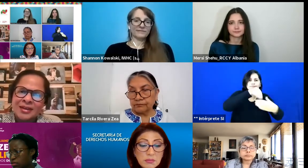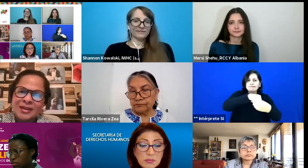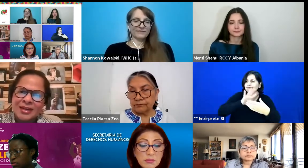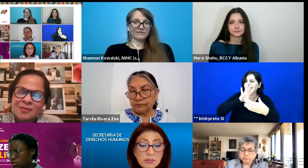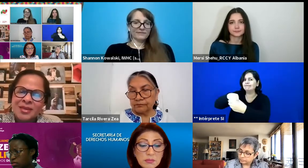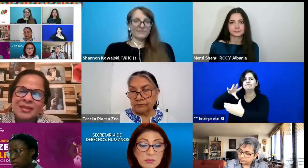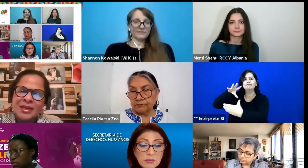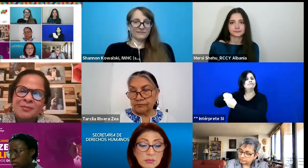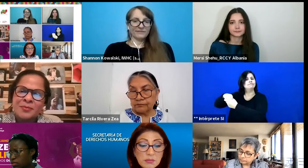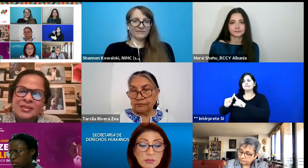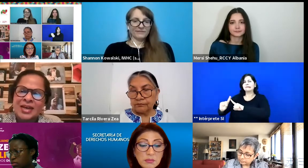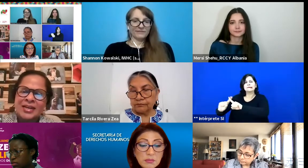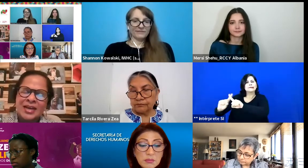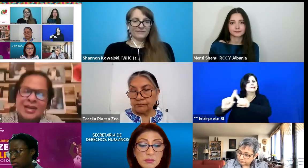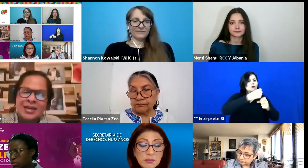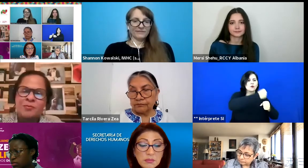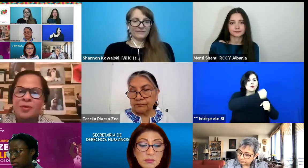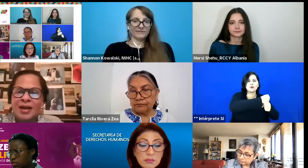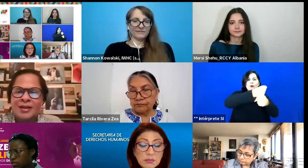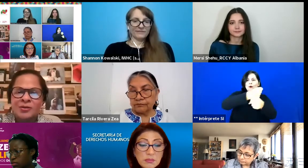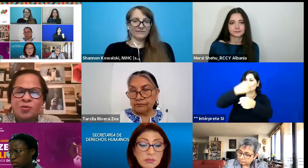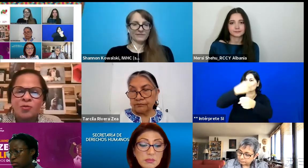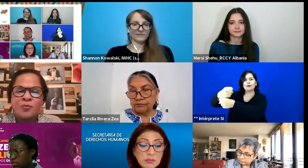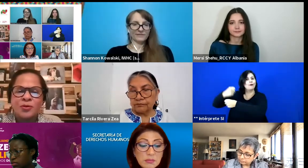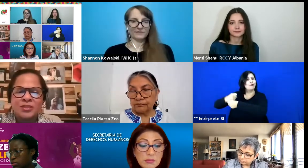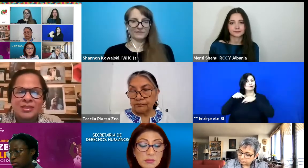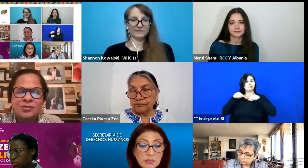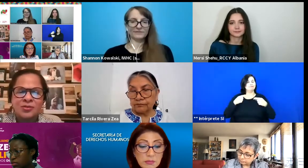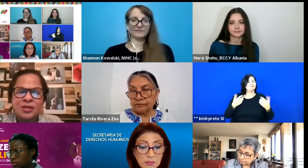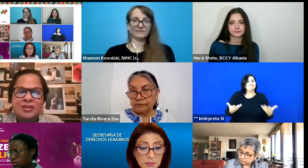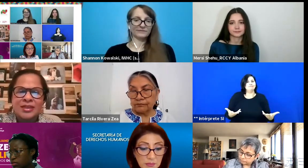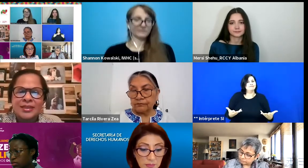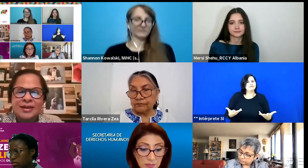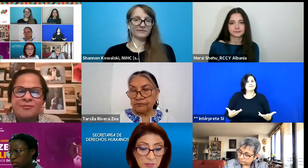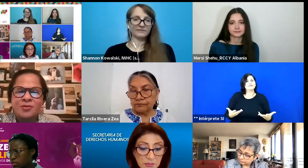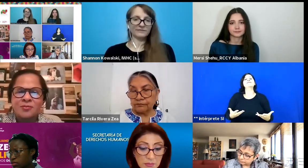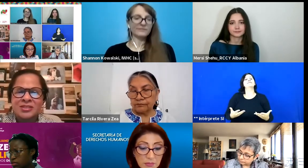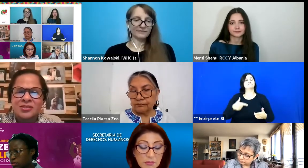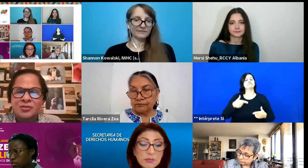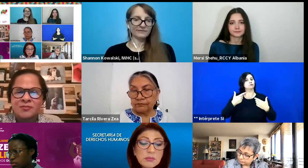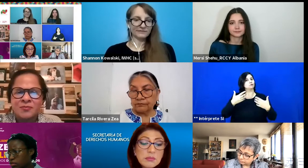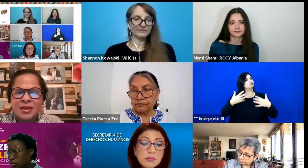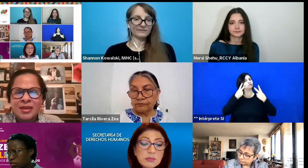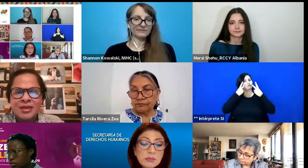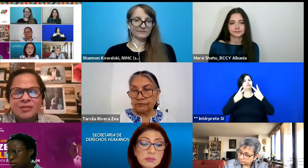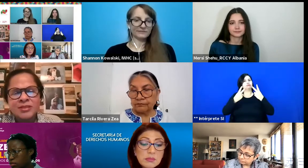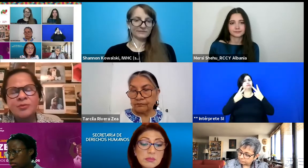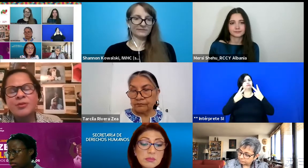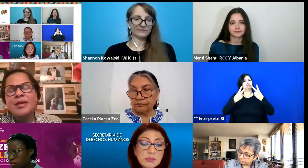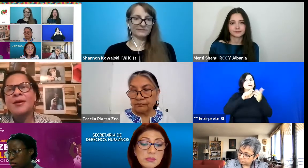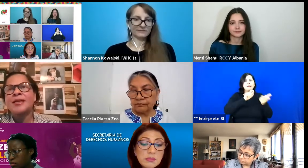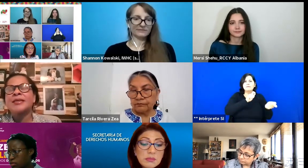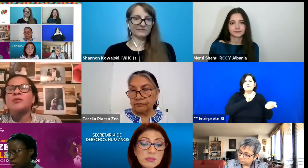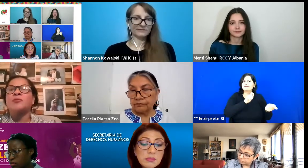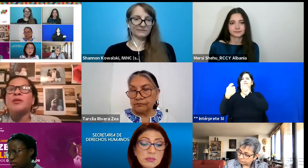poder realmente empezar a empujar un proceso de transformación. Y tu